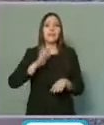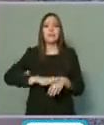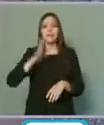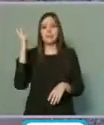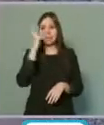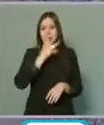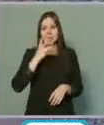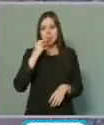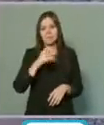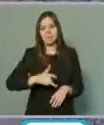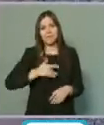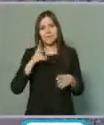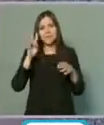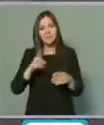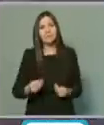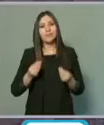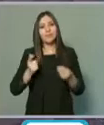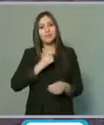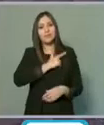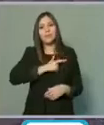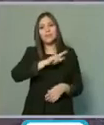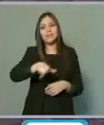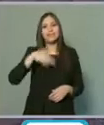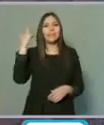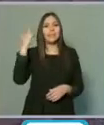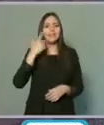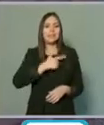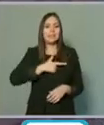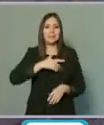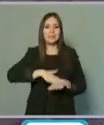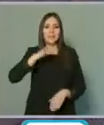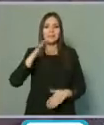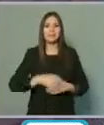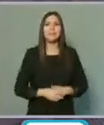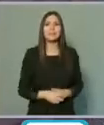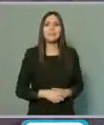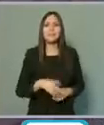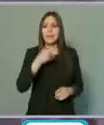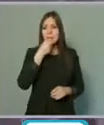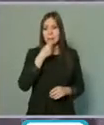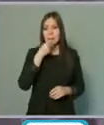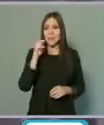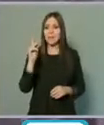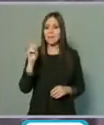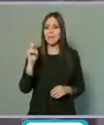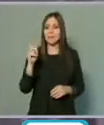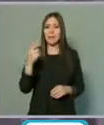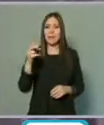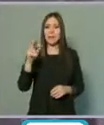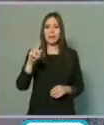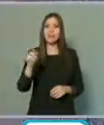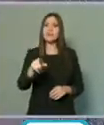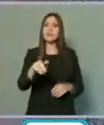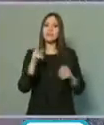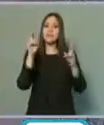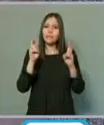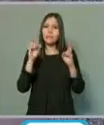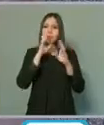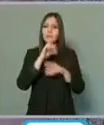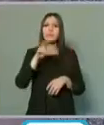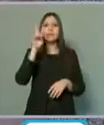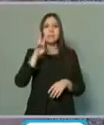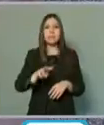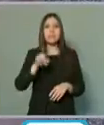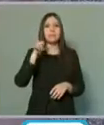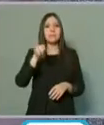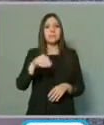bonito, de verdad. Y me da muchísimo gusto que la hayas disfrutado. Y bueno, qué padre que Pepe Garza te haya dicho, grábate esta canción. Me dijo, de verdad, me dijo, Leti, yo